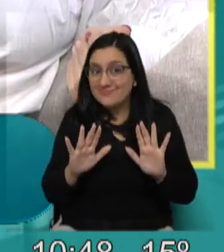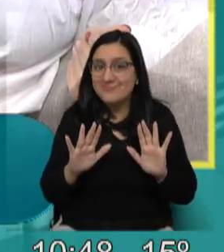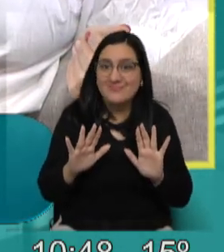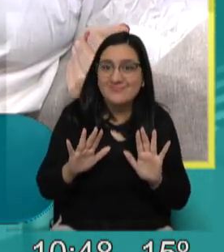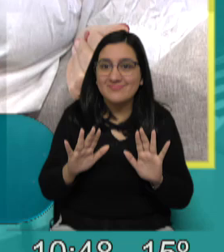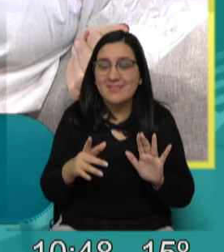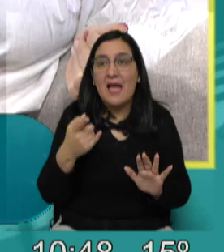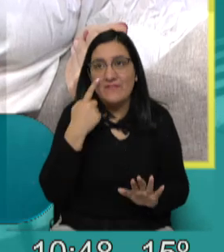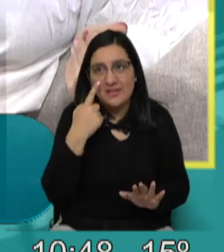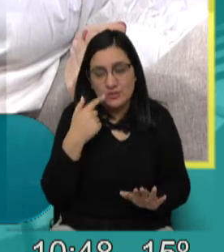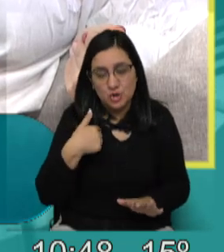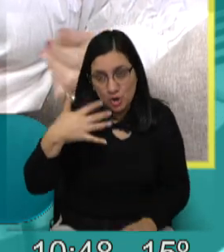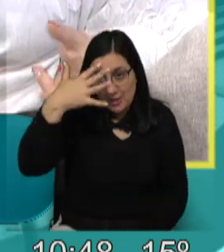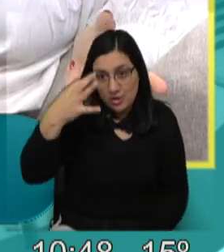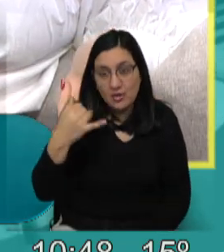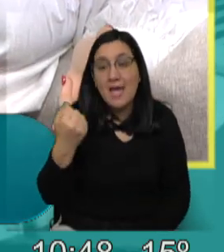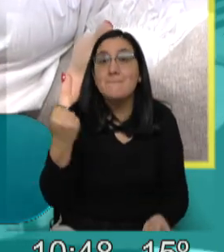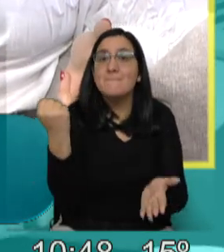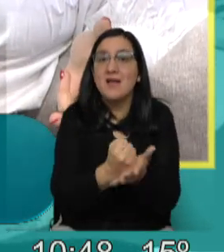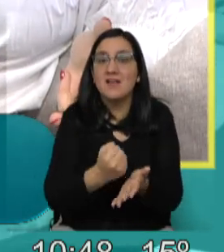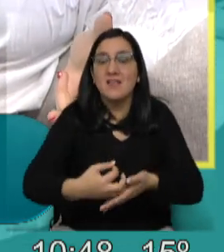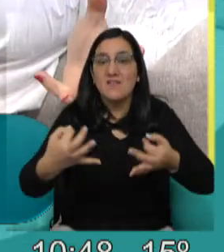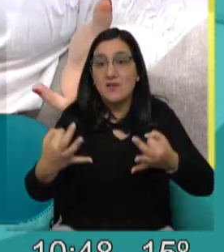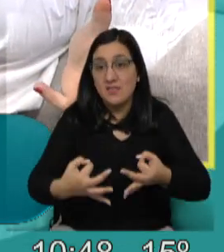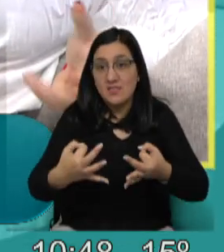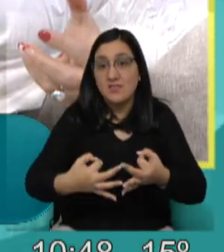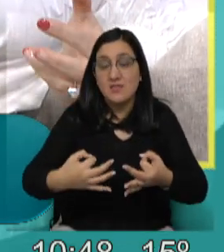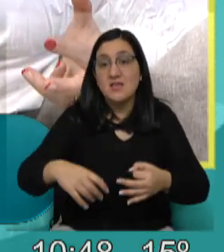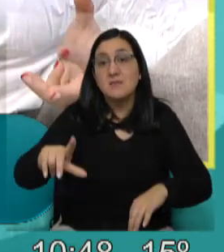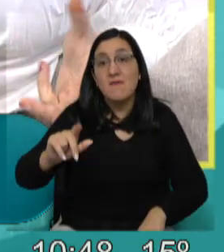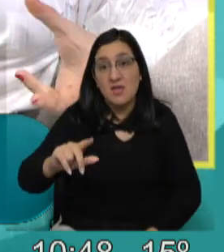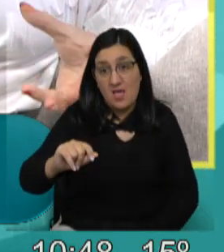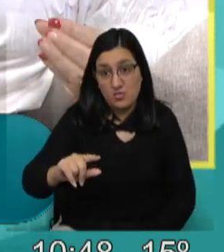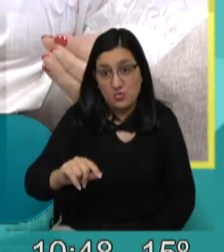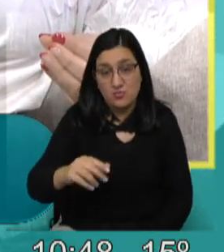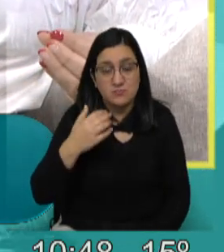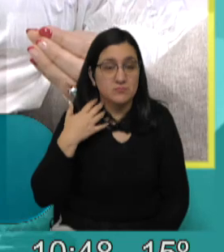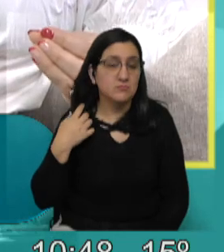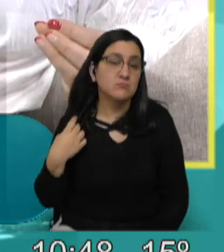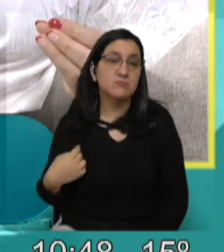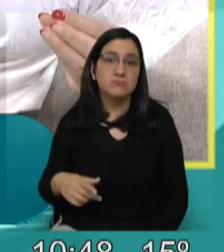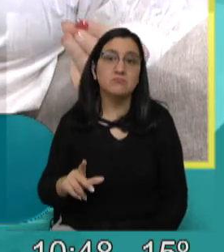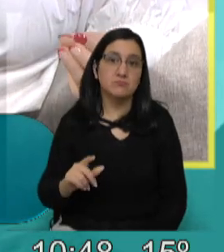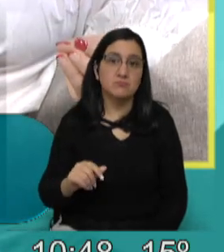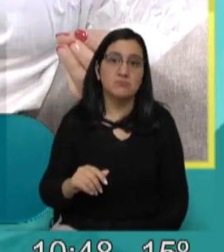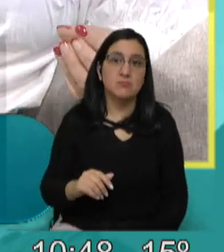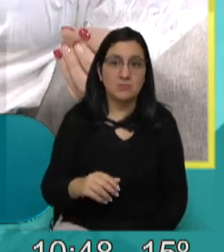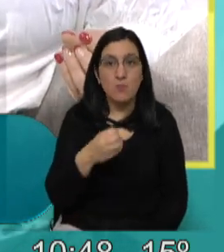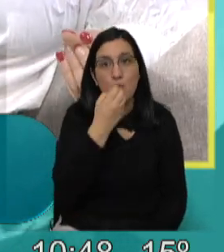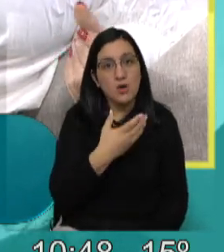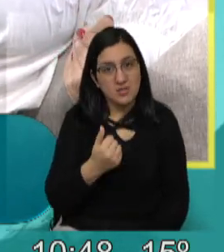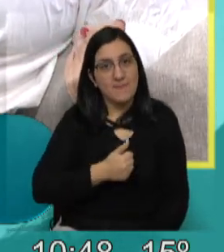Pero, a ver, yo creo que hay marcas que realmente liquidan y liquidan a unos costos que están